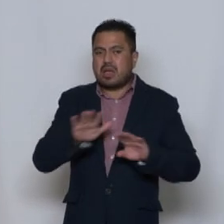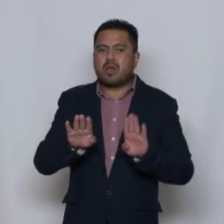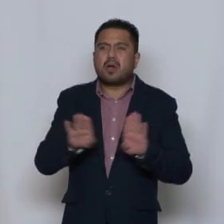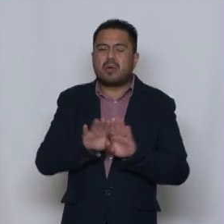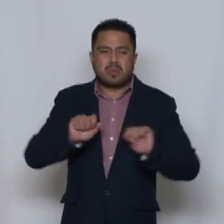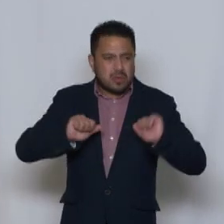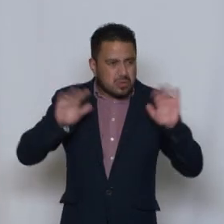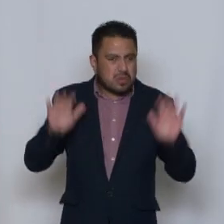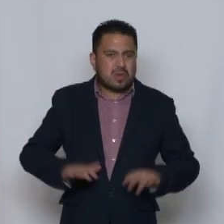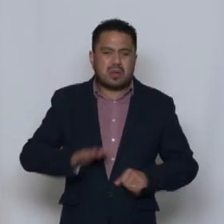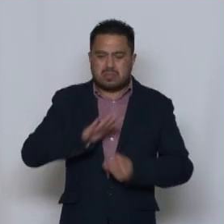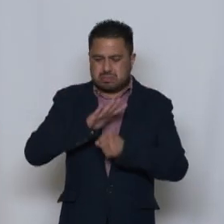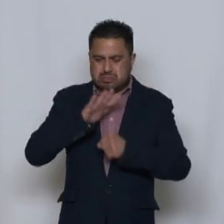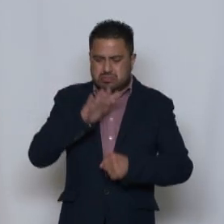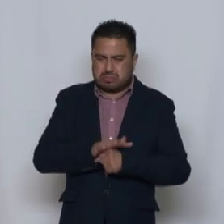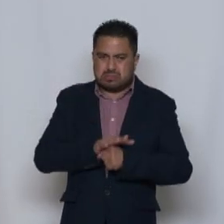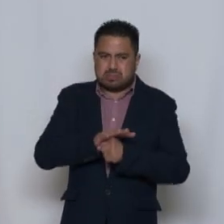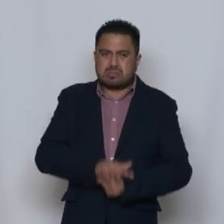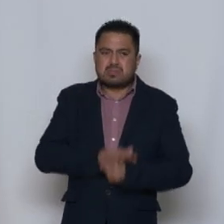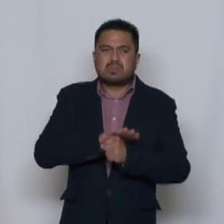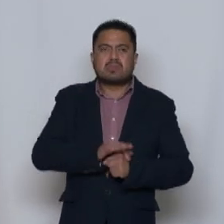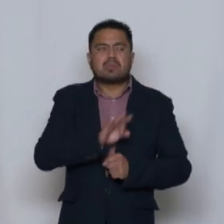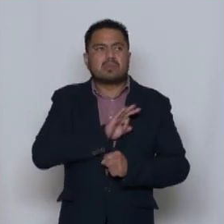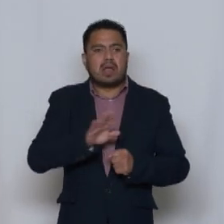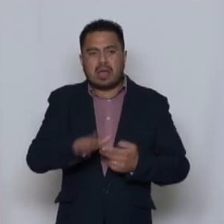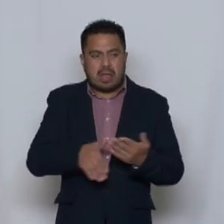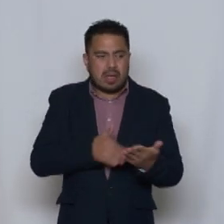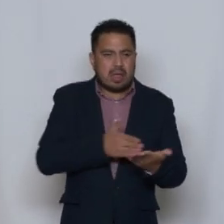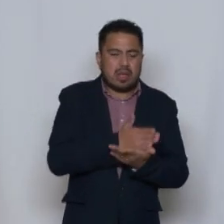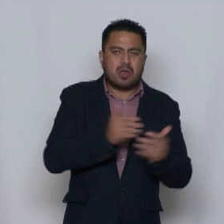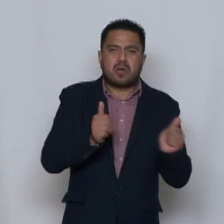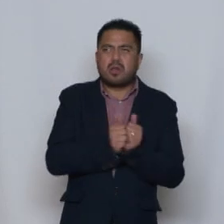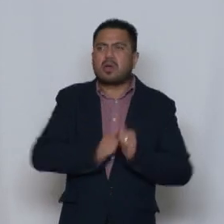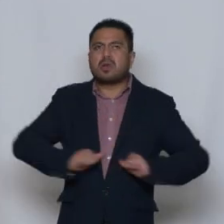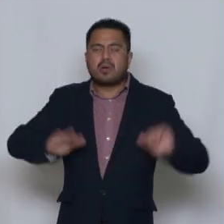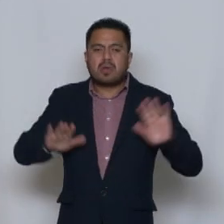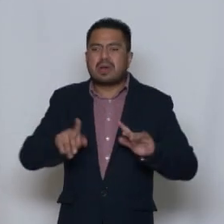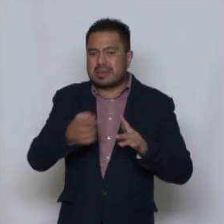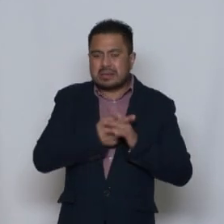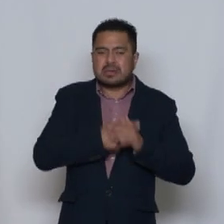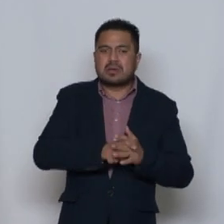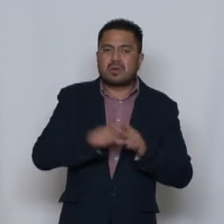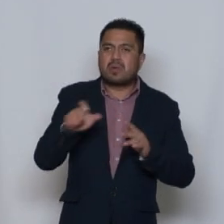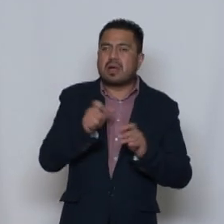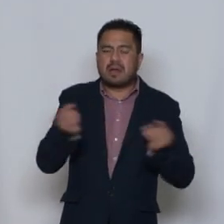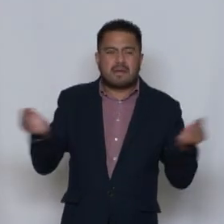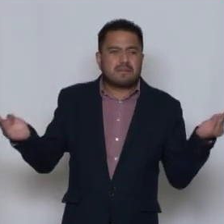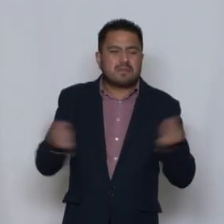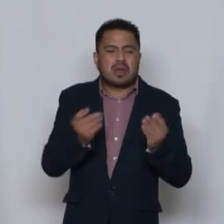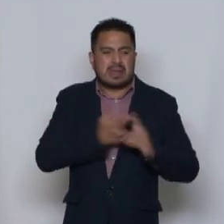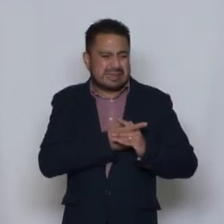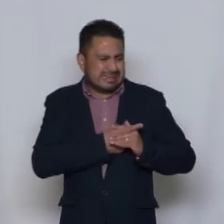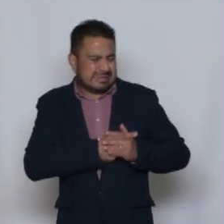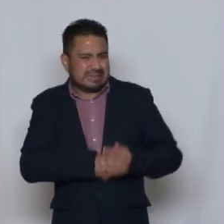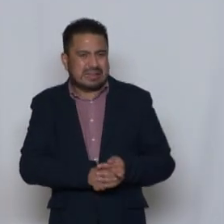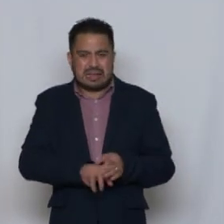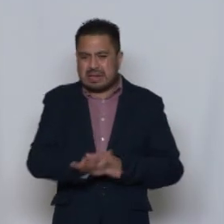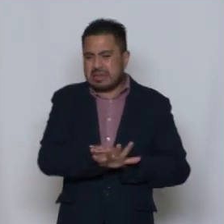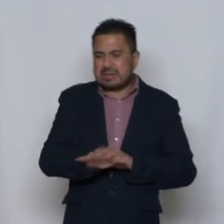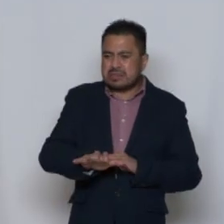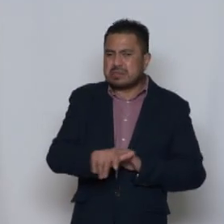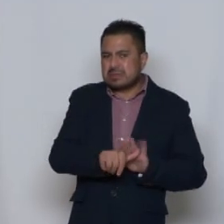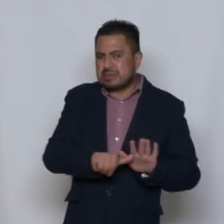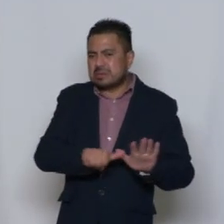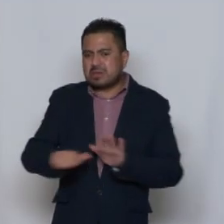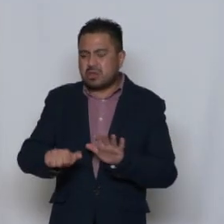lluvias, zonas de baja presión, puedan interferir, ¿no?, en su vuelo. Por ejemplo, empiezan cuando el frente frío está a 500 o